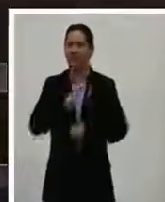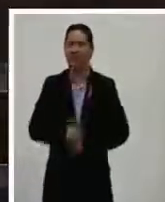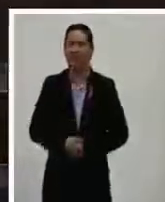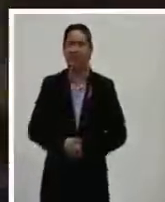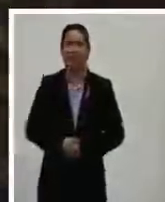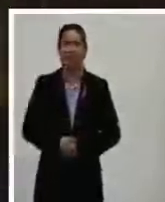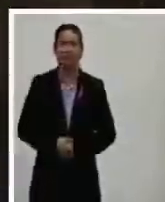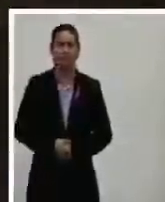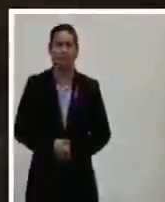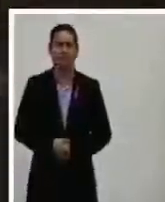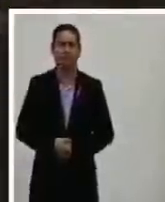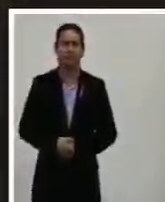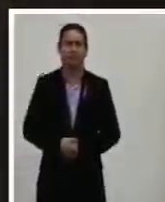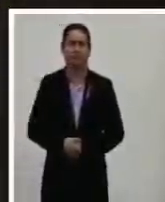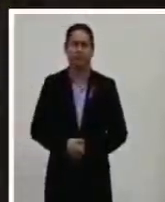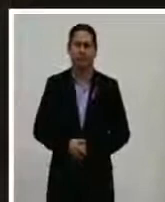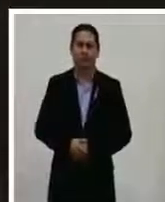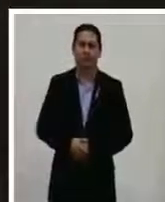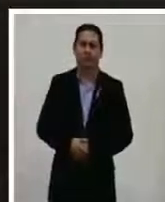dictamen